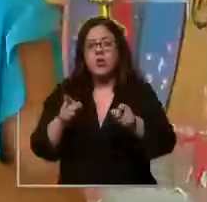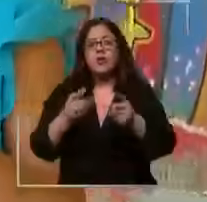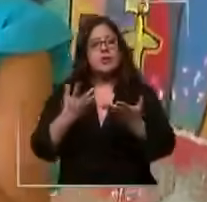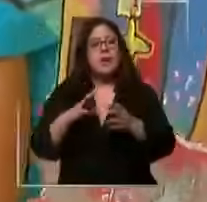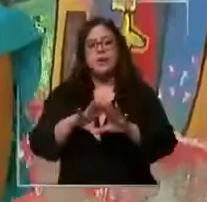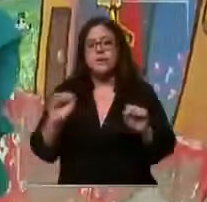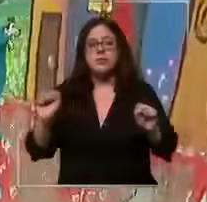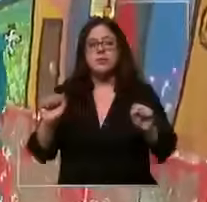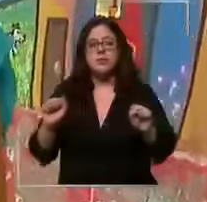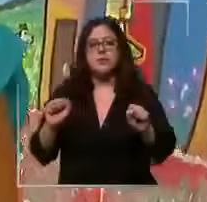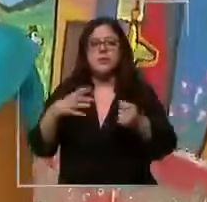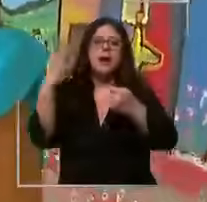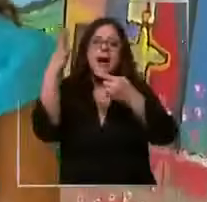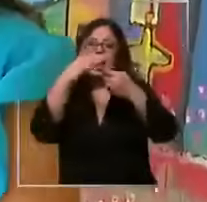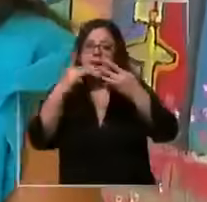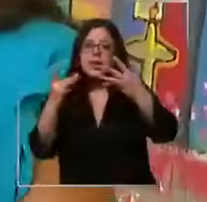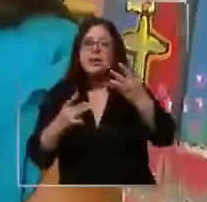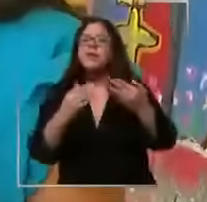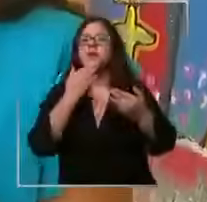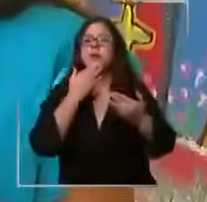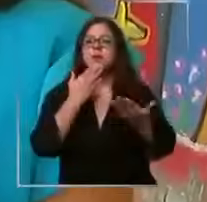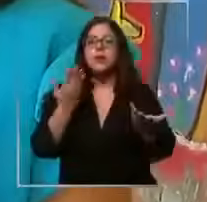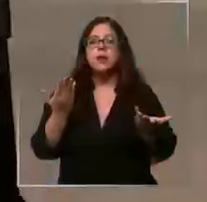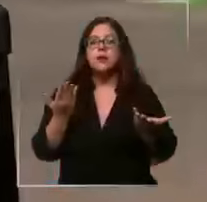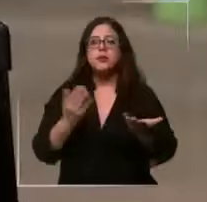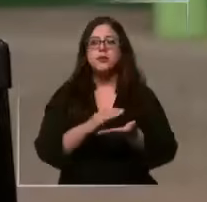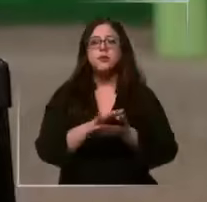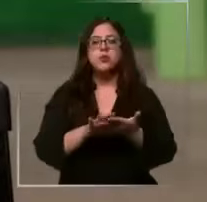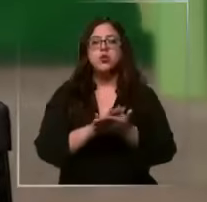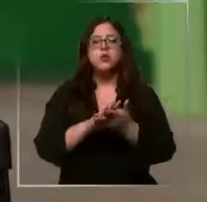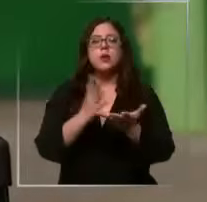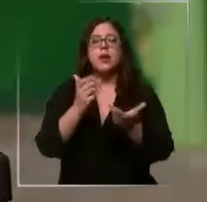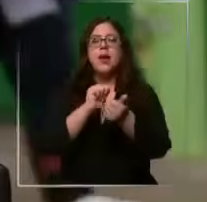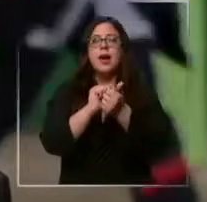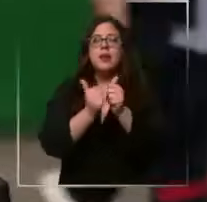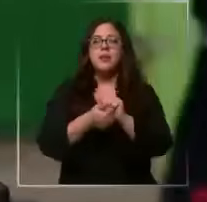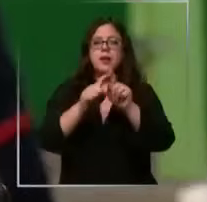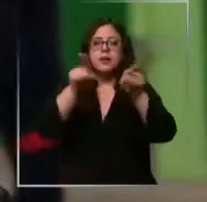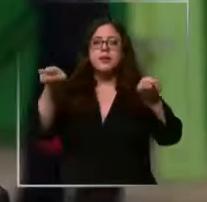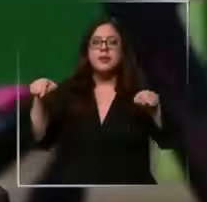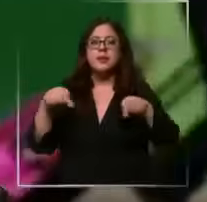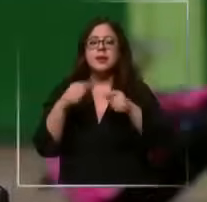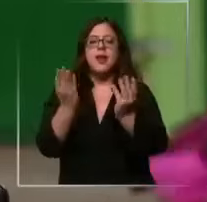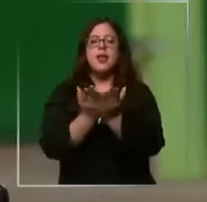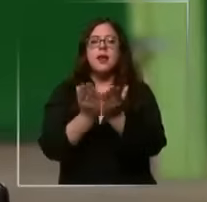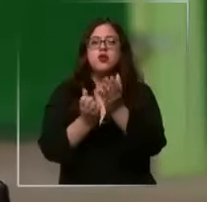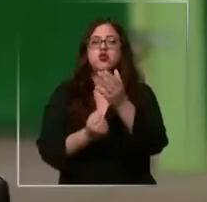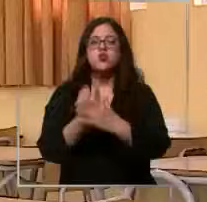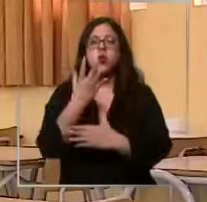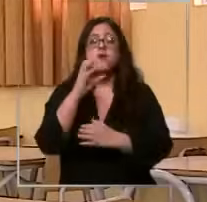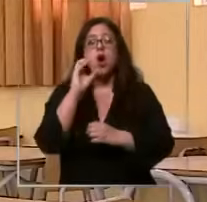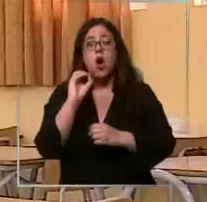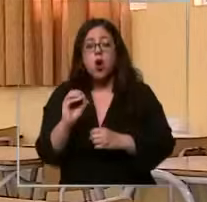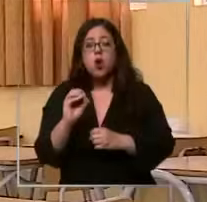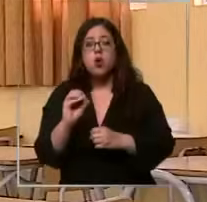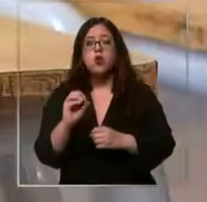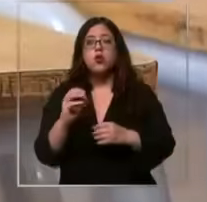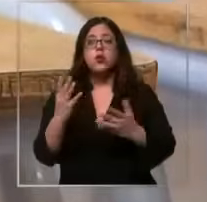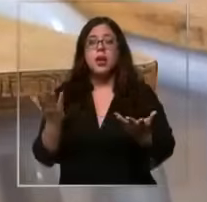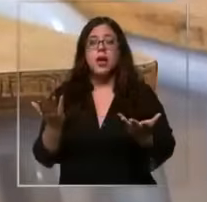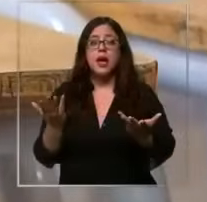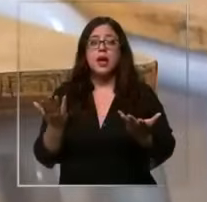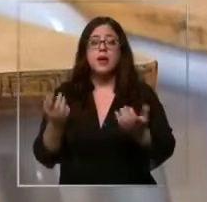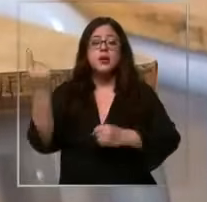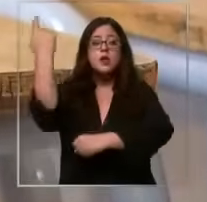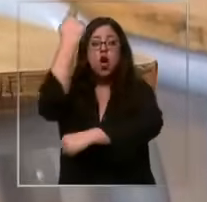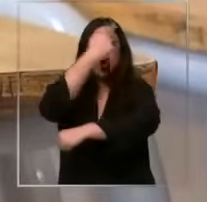resuelto. Alternativas que incluye además, por ejemplo, adaptar nuevas salas de clases o hasta última instancia, dividir la